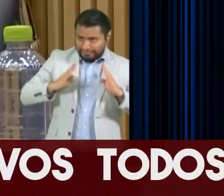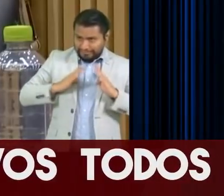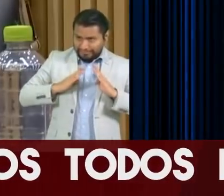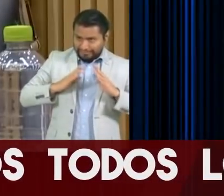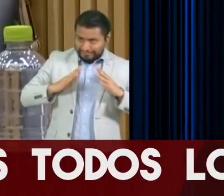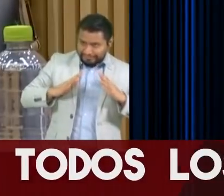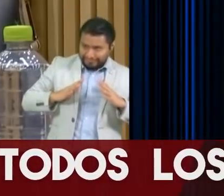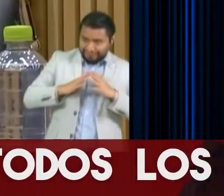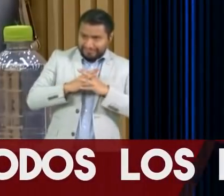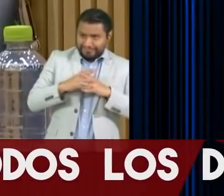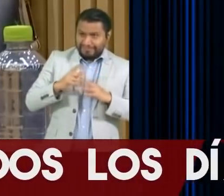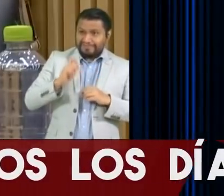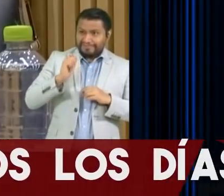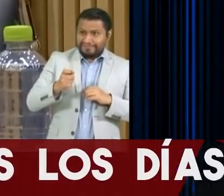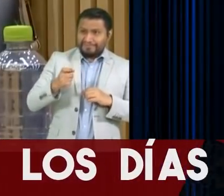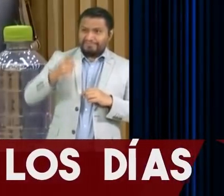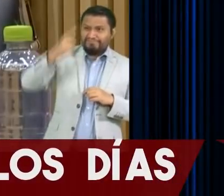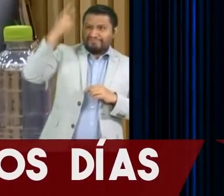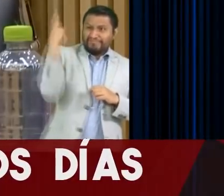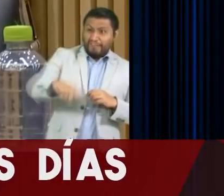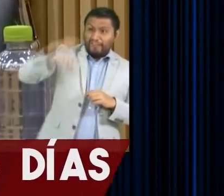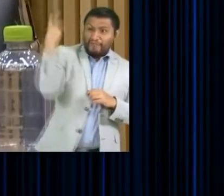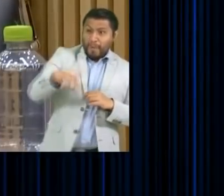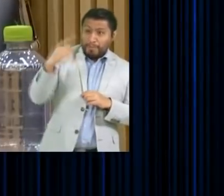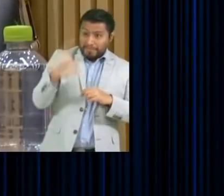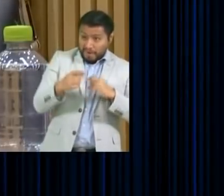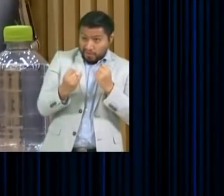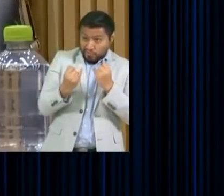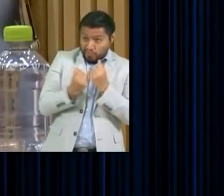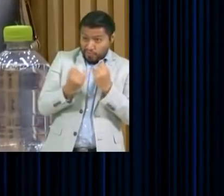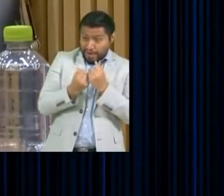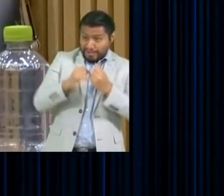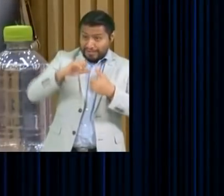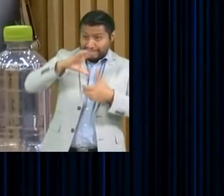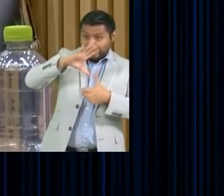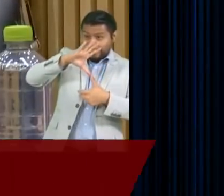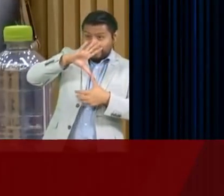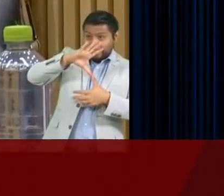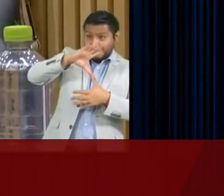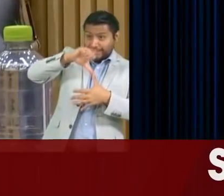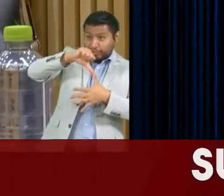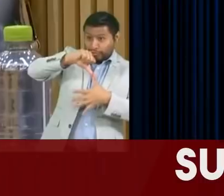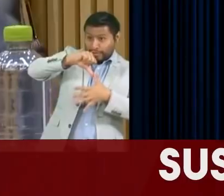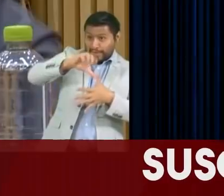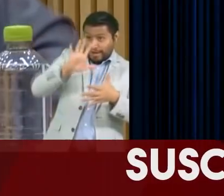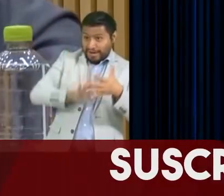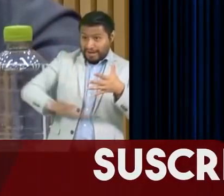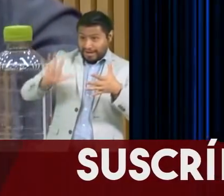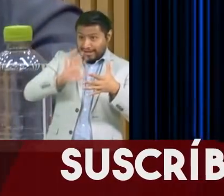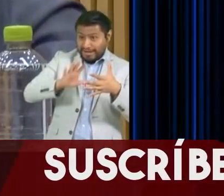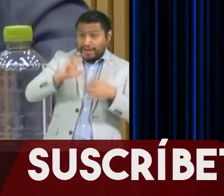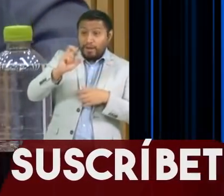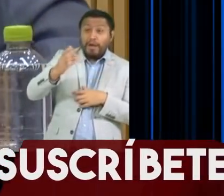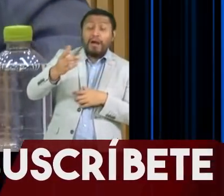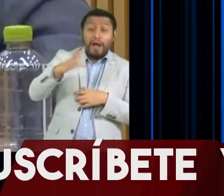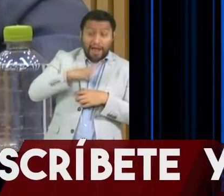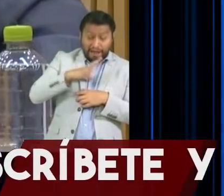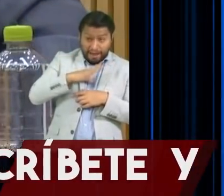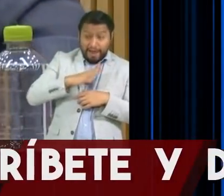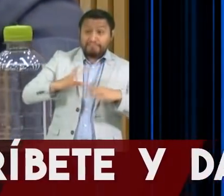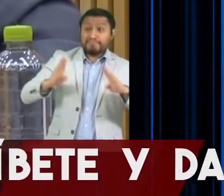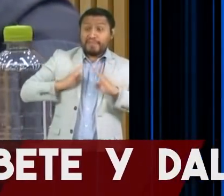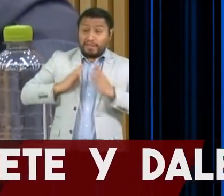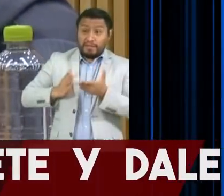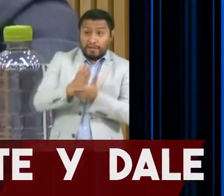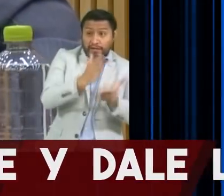noche autoritaria sudamericana. Cuando los militares empiezan a aparecer en actos